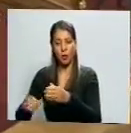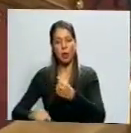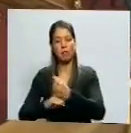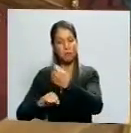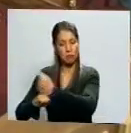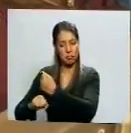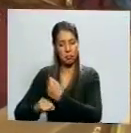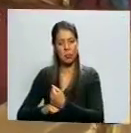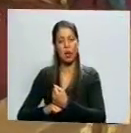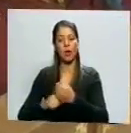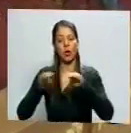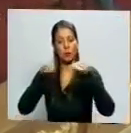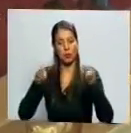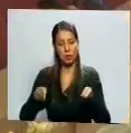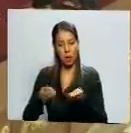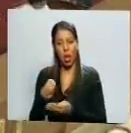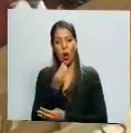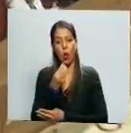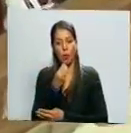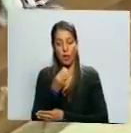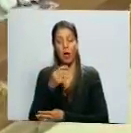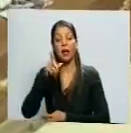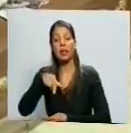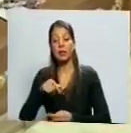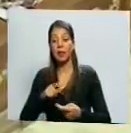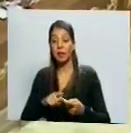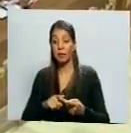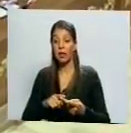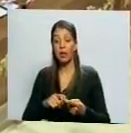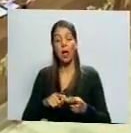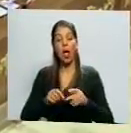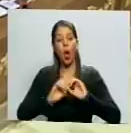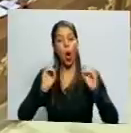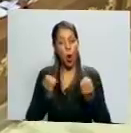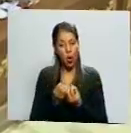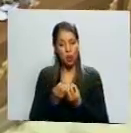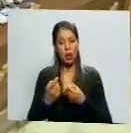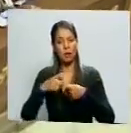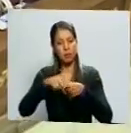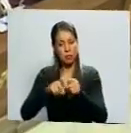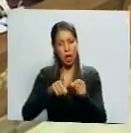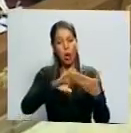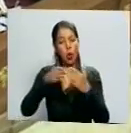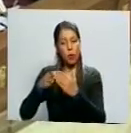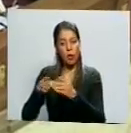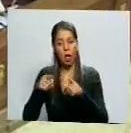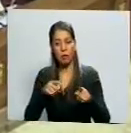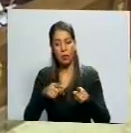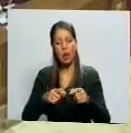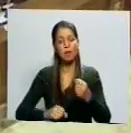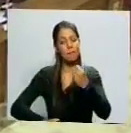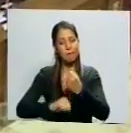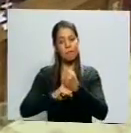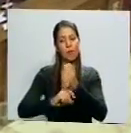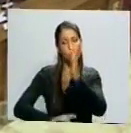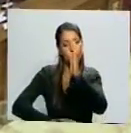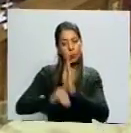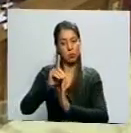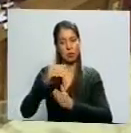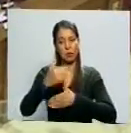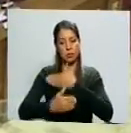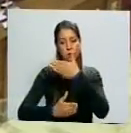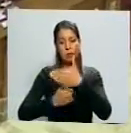abastecimiento y producción, al tiempo de consolidar esta organización del poder popular como parte del proceso